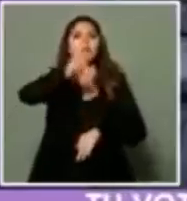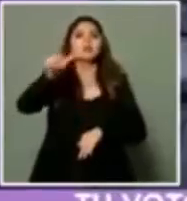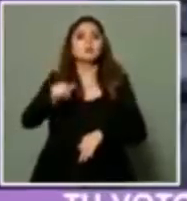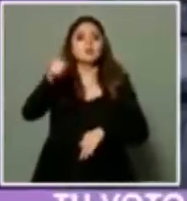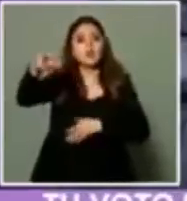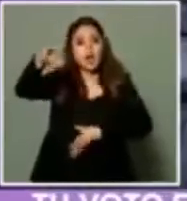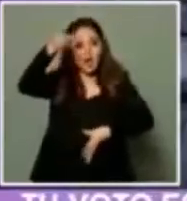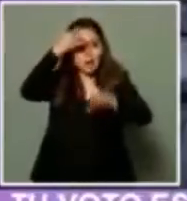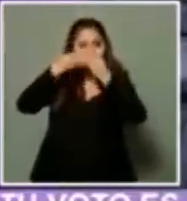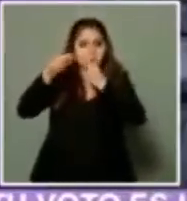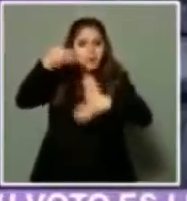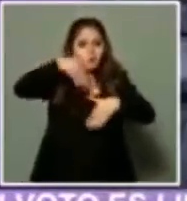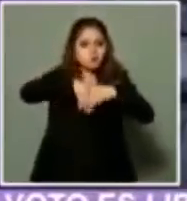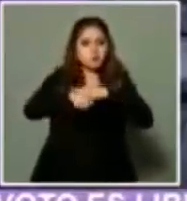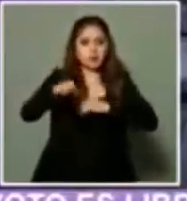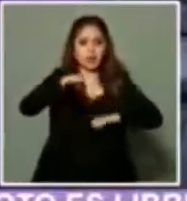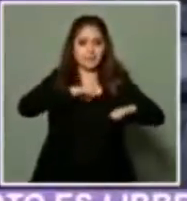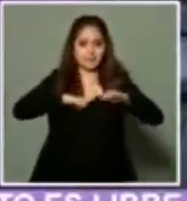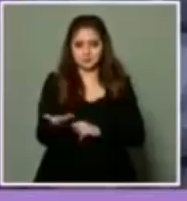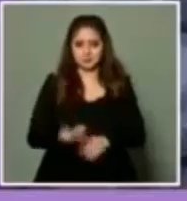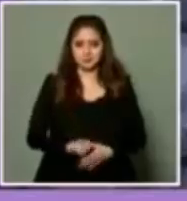en empresas.